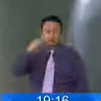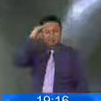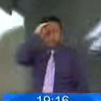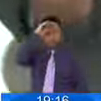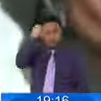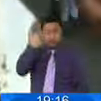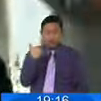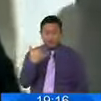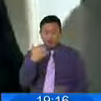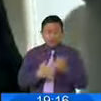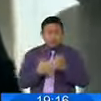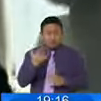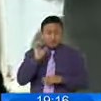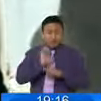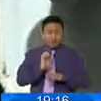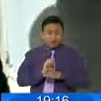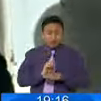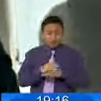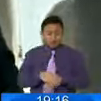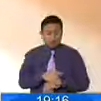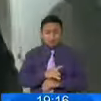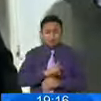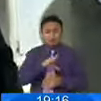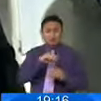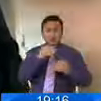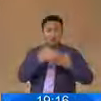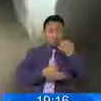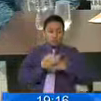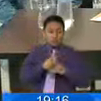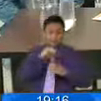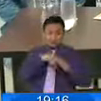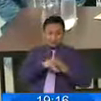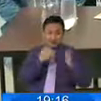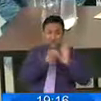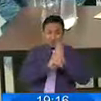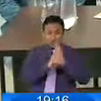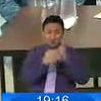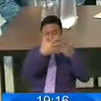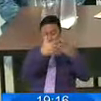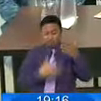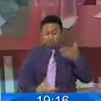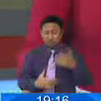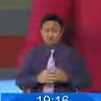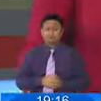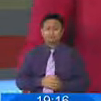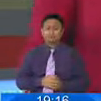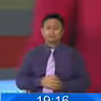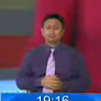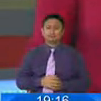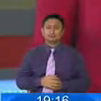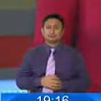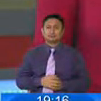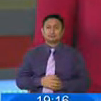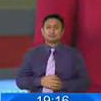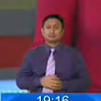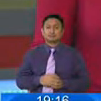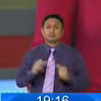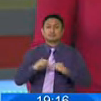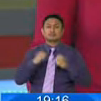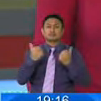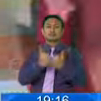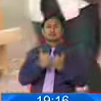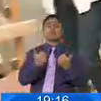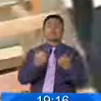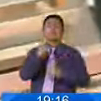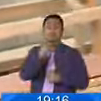país ante las graves denuncias dentro del sistema judicial. Informó Javier Gallo. La legisladora Mae